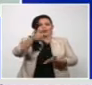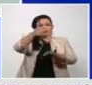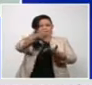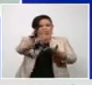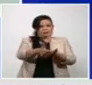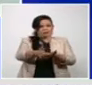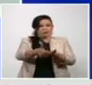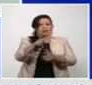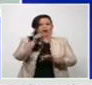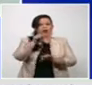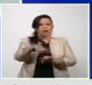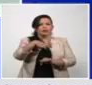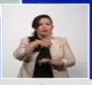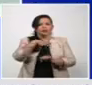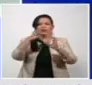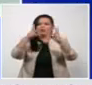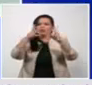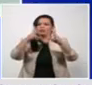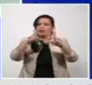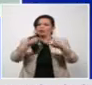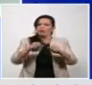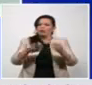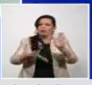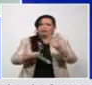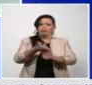una tasa muy elevada,